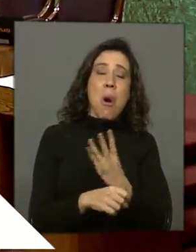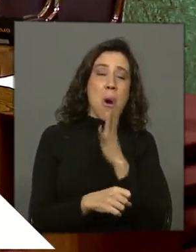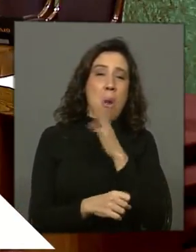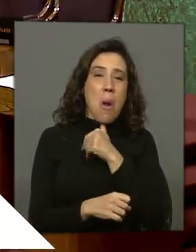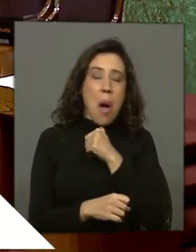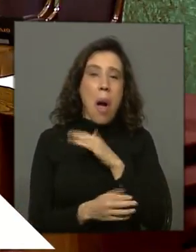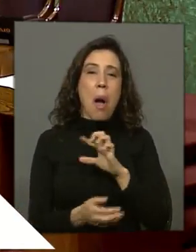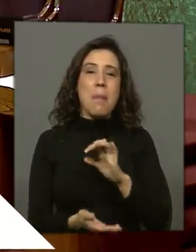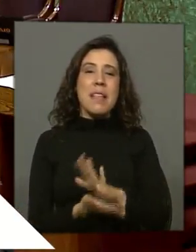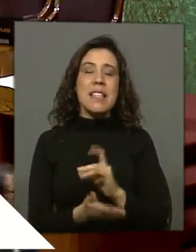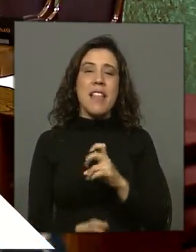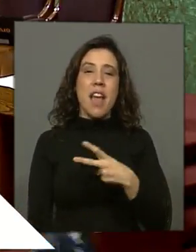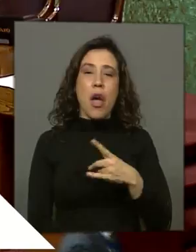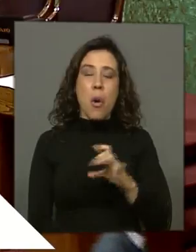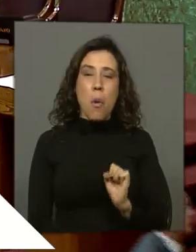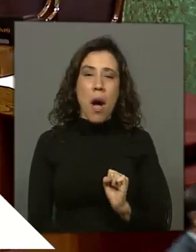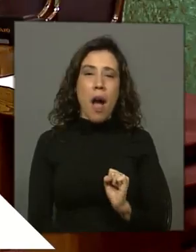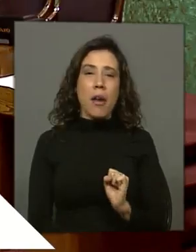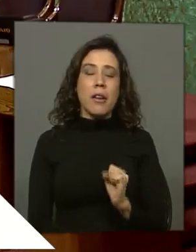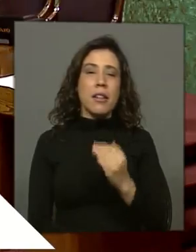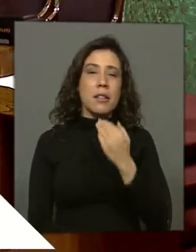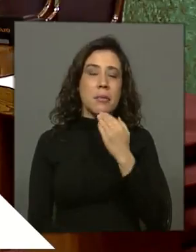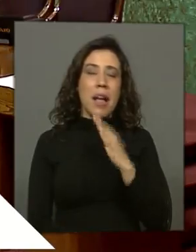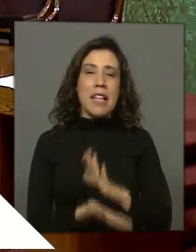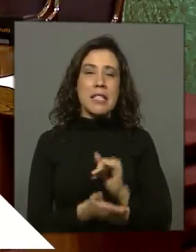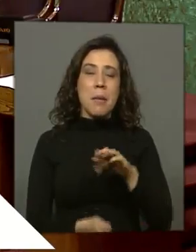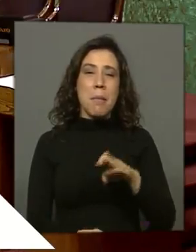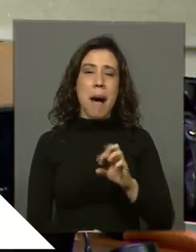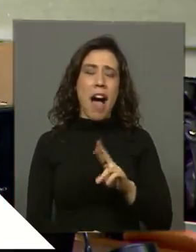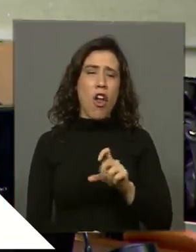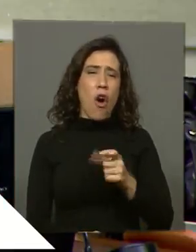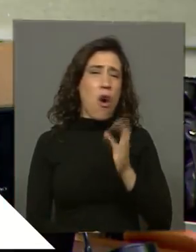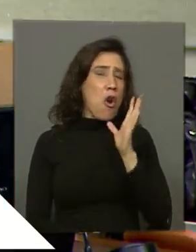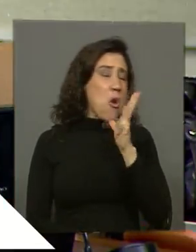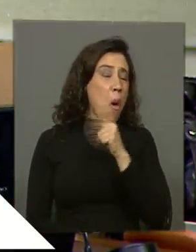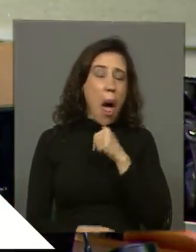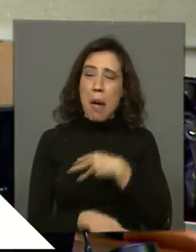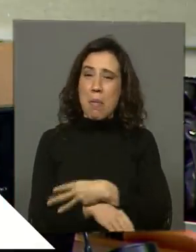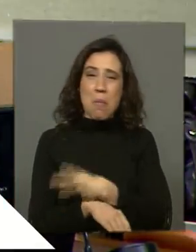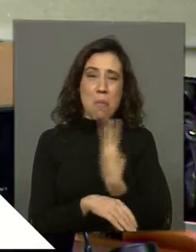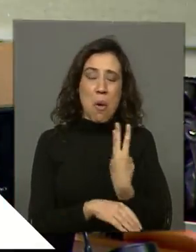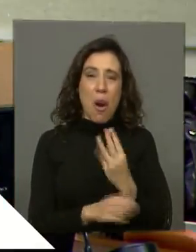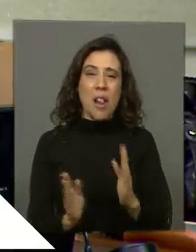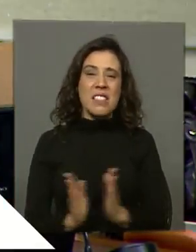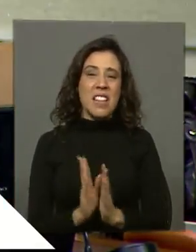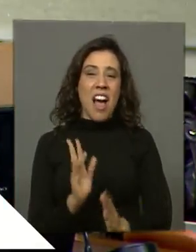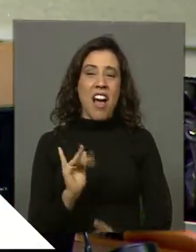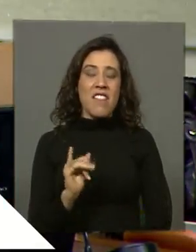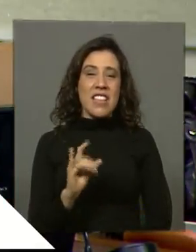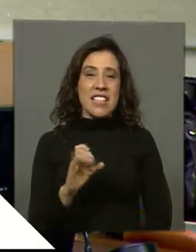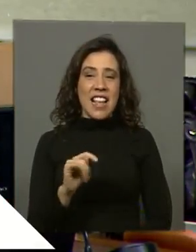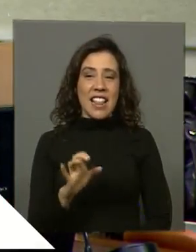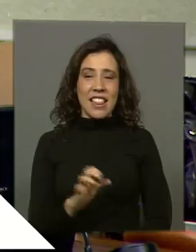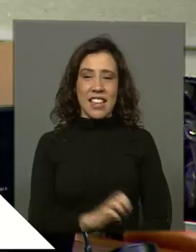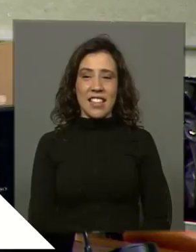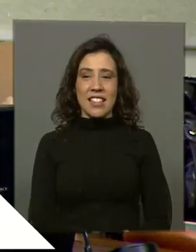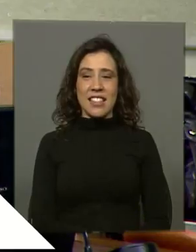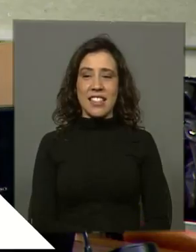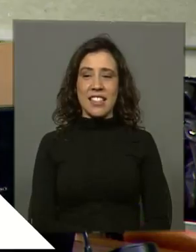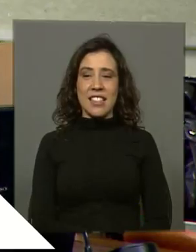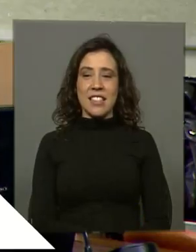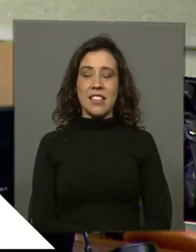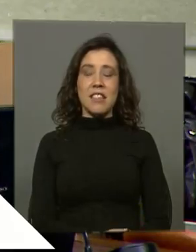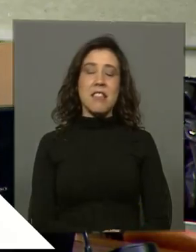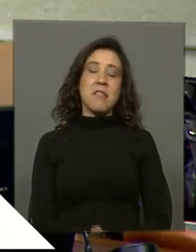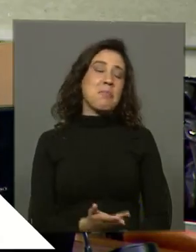ni en ni en Chimbarongo no tengo mall en San Vicente entonces una